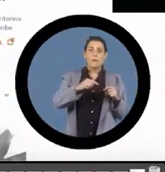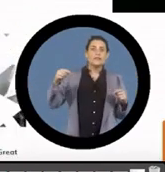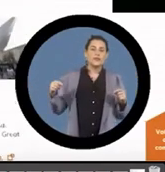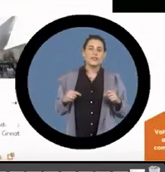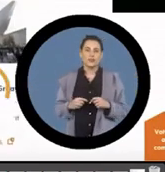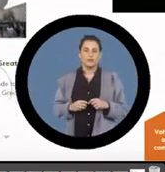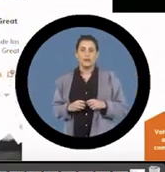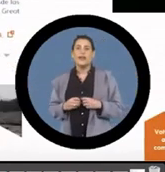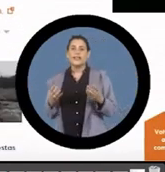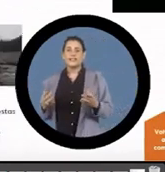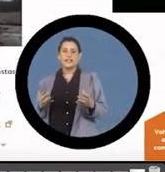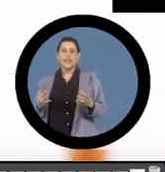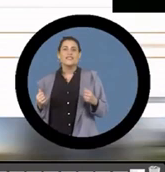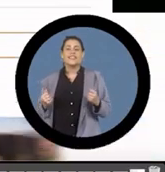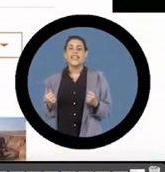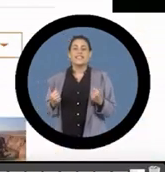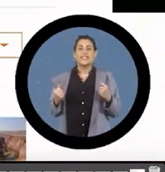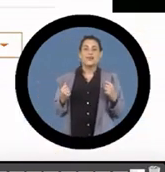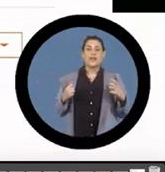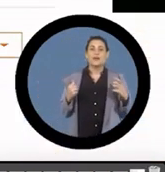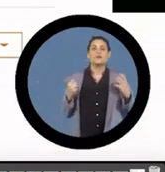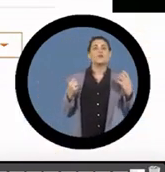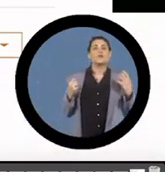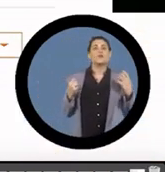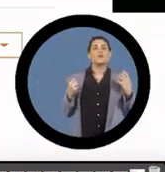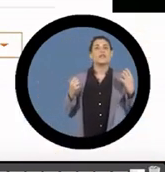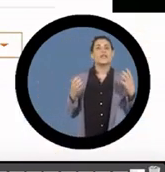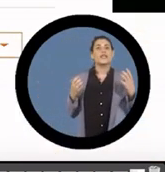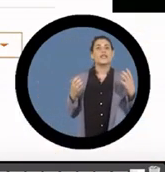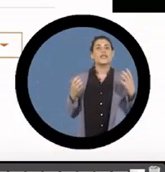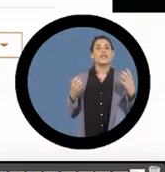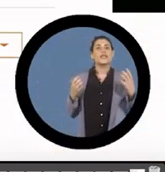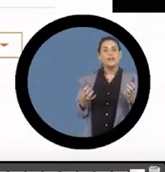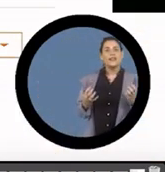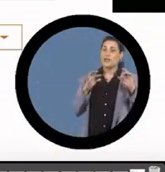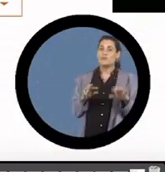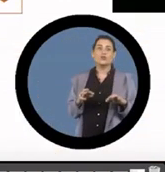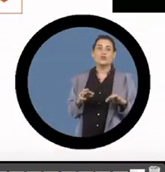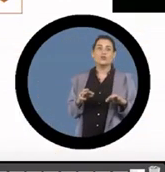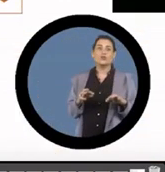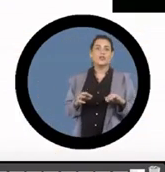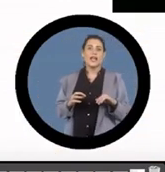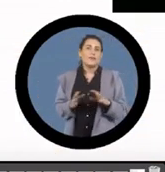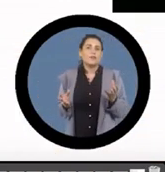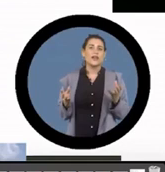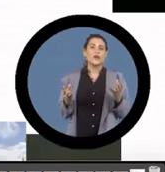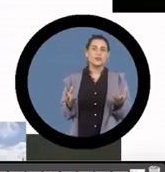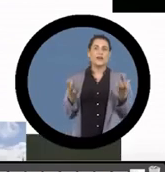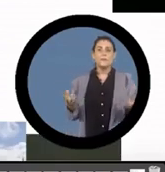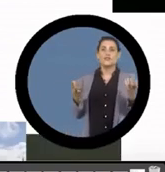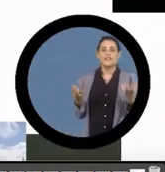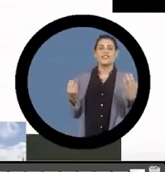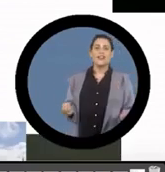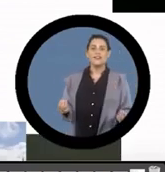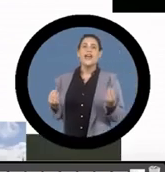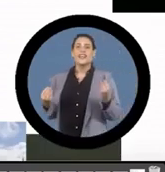Es decir, si quieres hacer un viaje musical, pones música y vas a poder encontrar muchas opciones